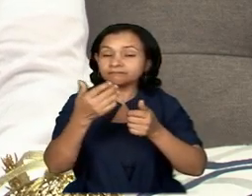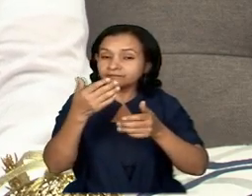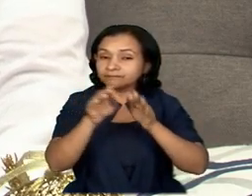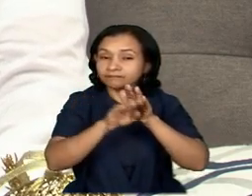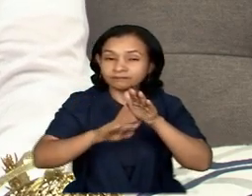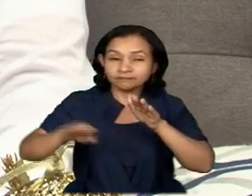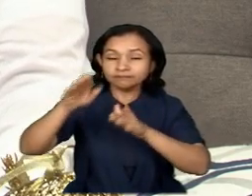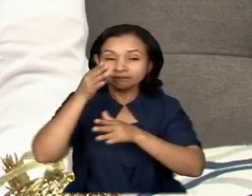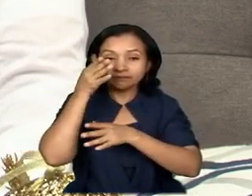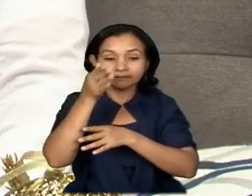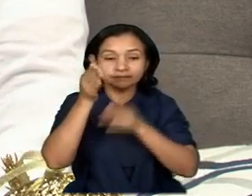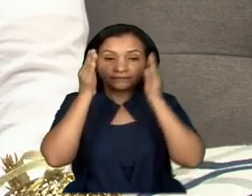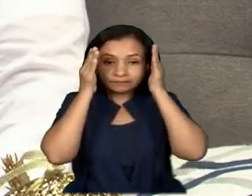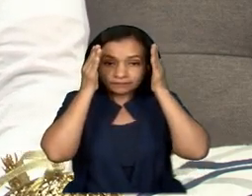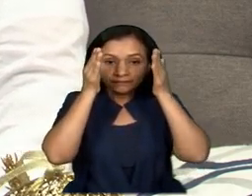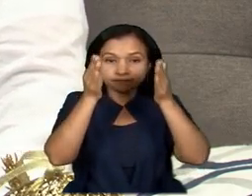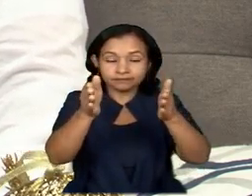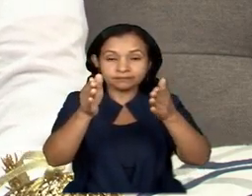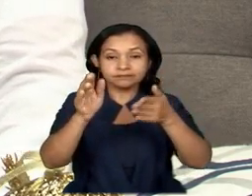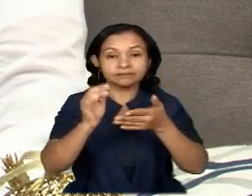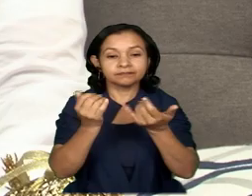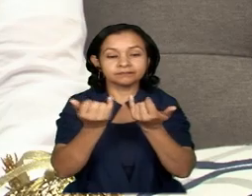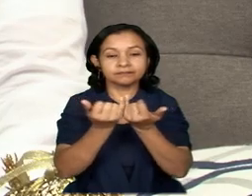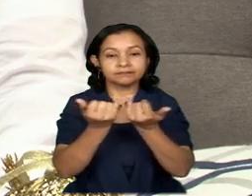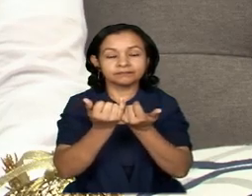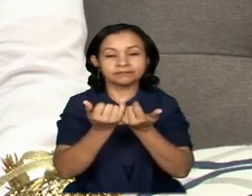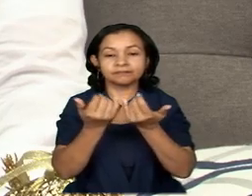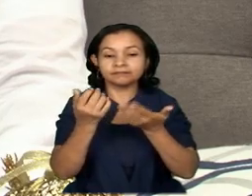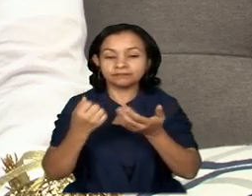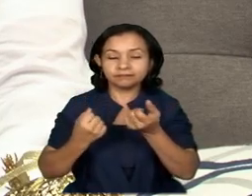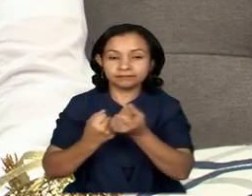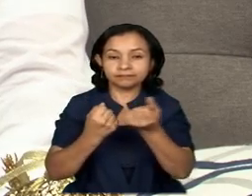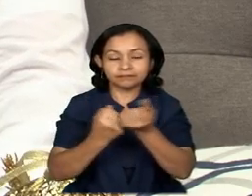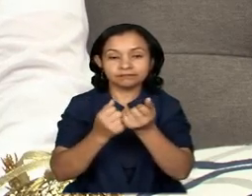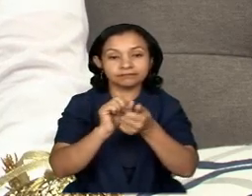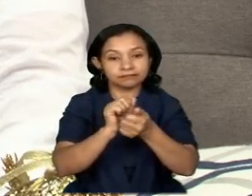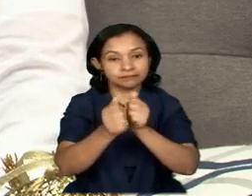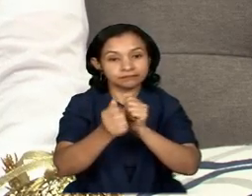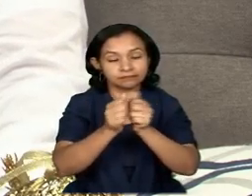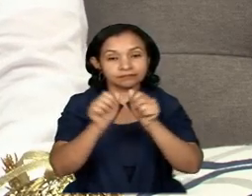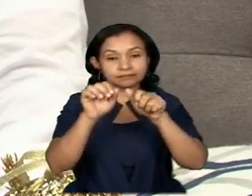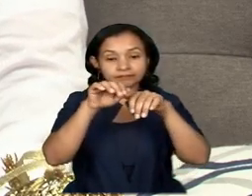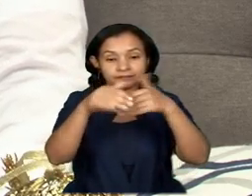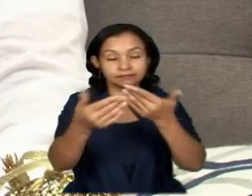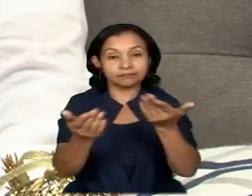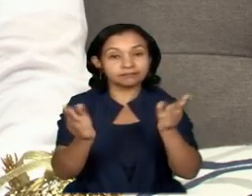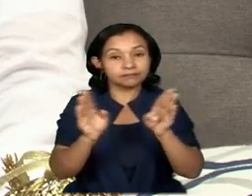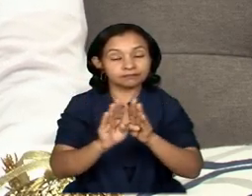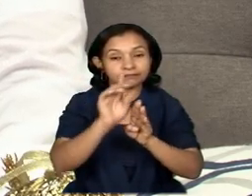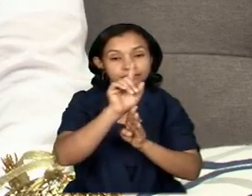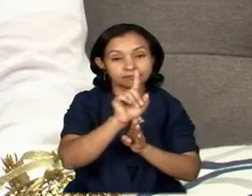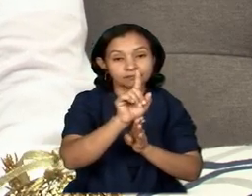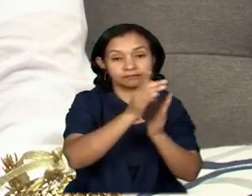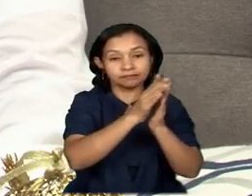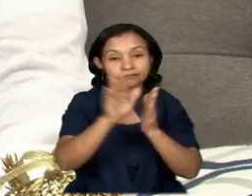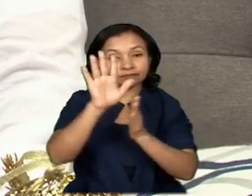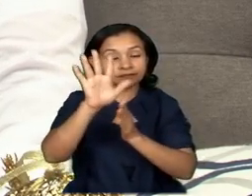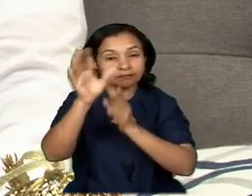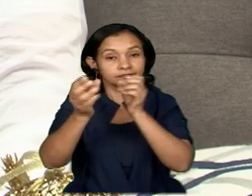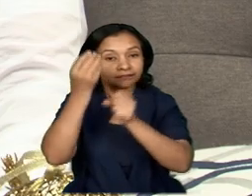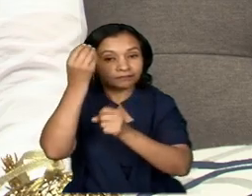Entonces también se construyó infraestructura para respaldar esa estrategia, aulas de secundaria ampliadas en escuela,